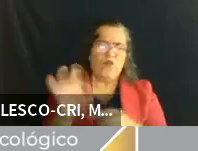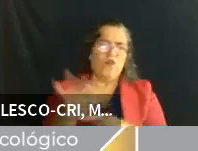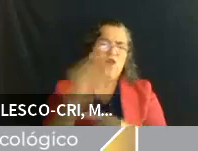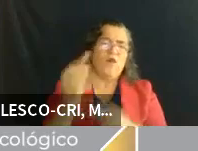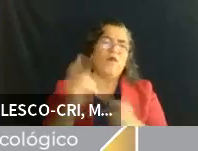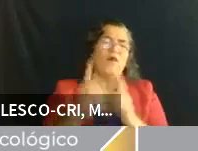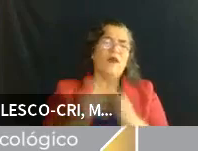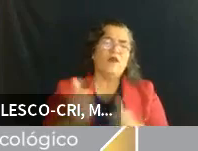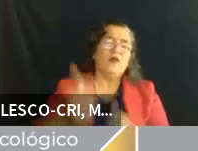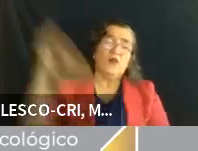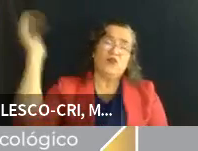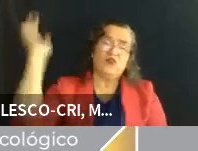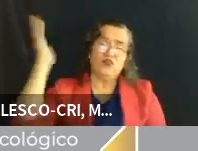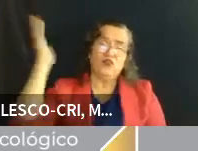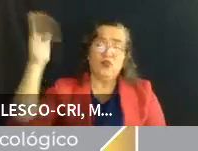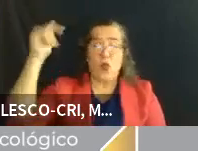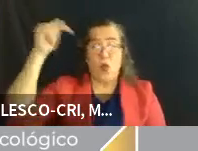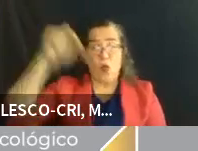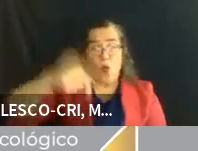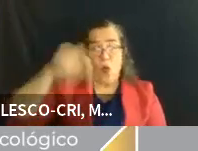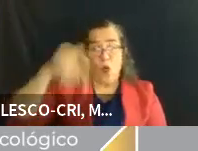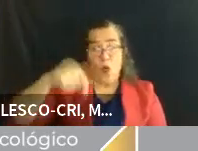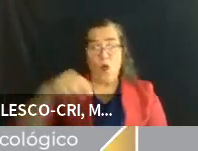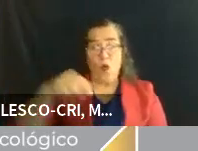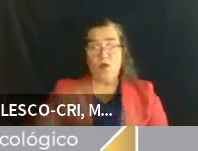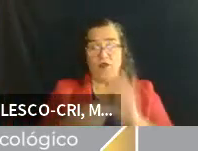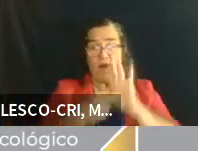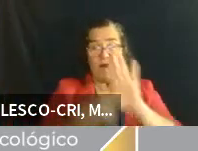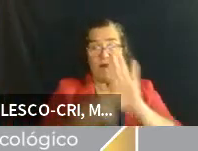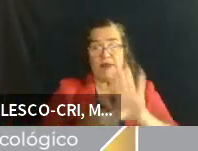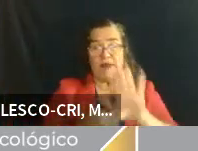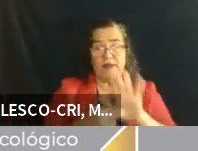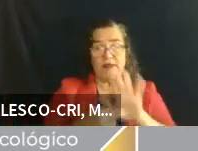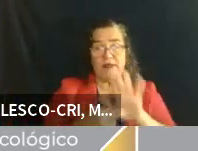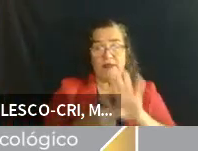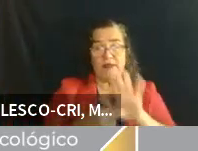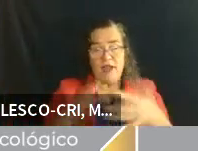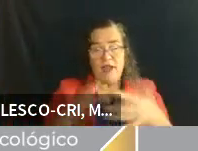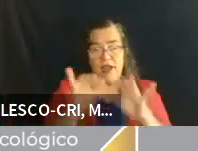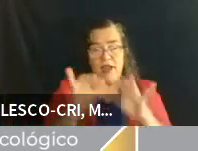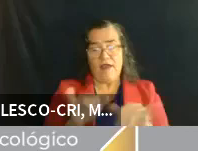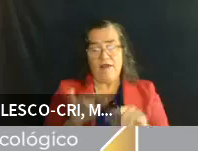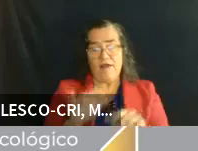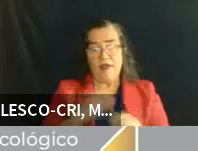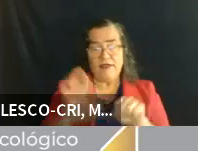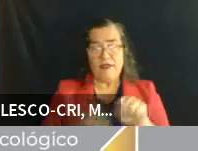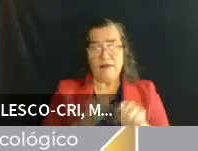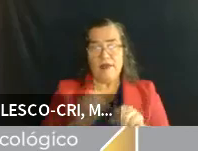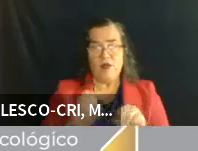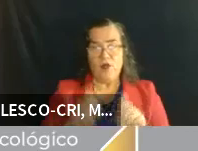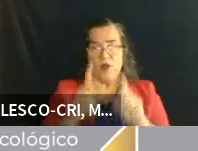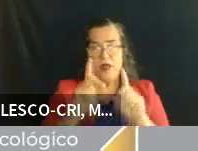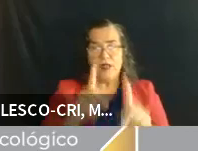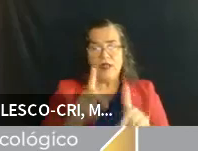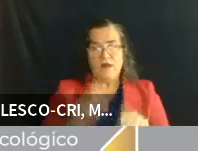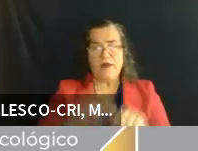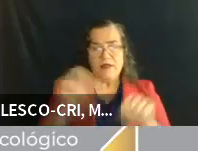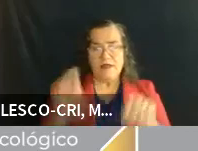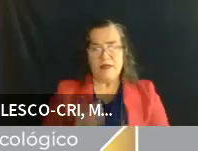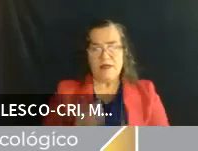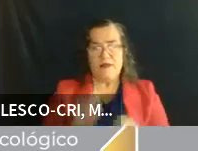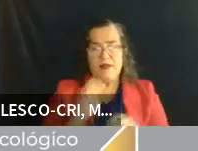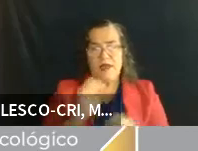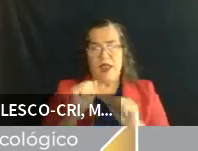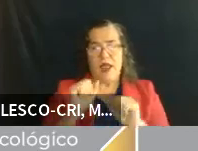esta representación gráfica podemos ver que el sistema educativo, el sistema de actividad